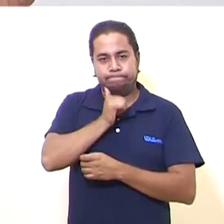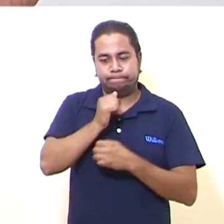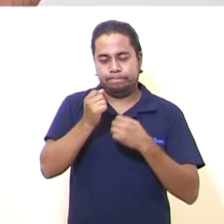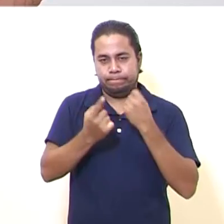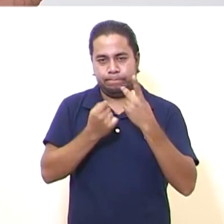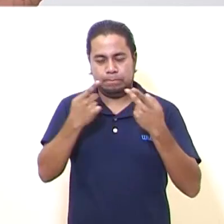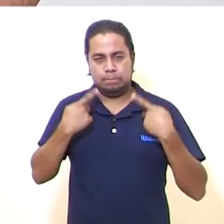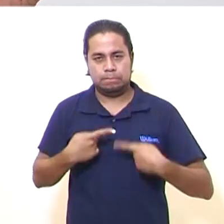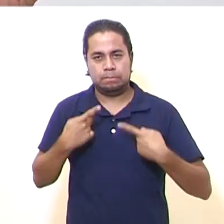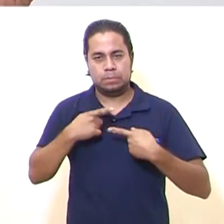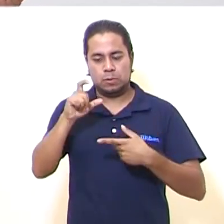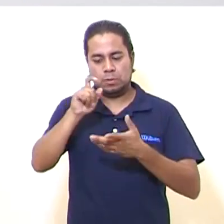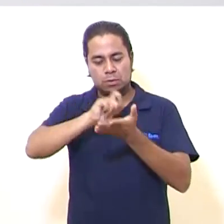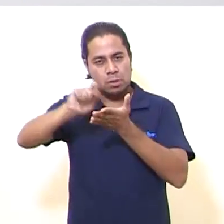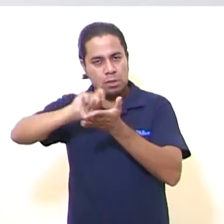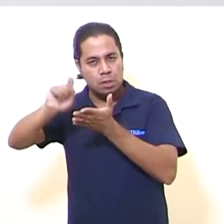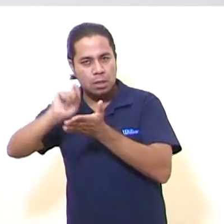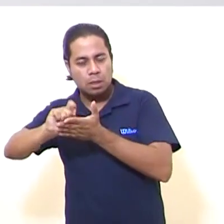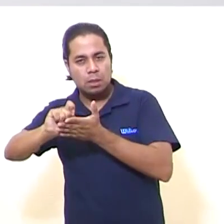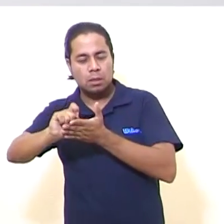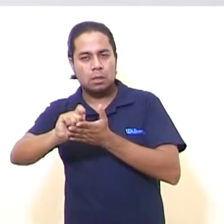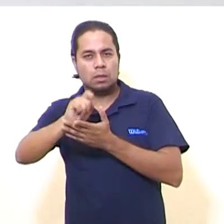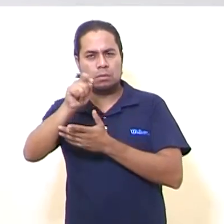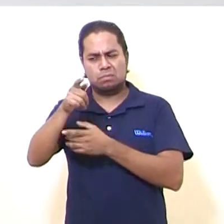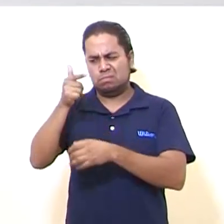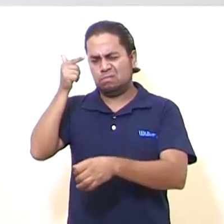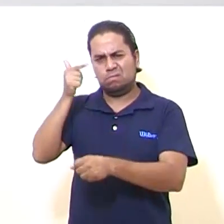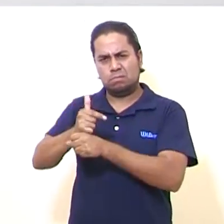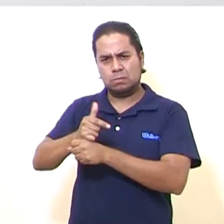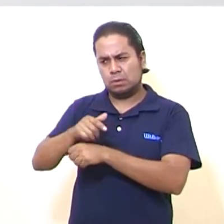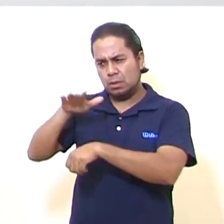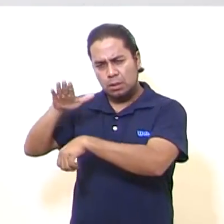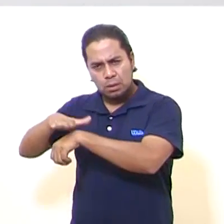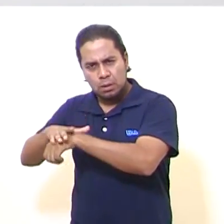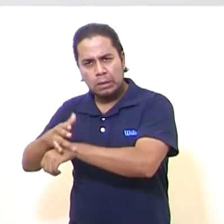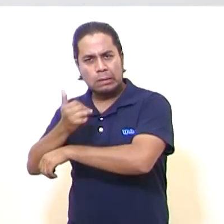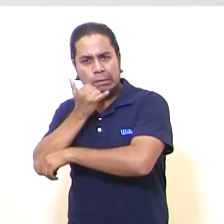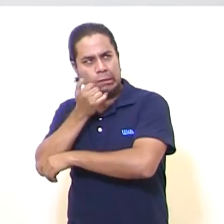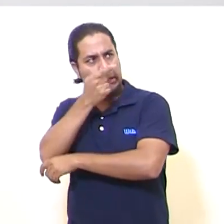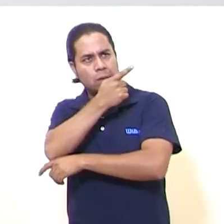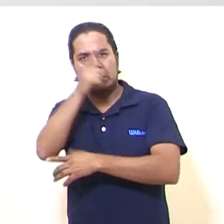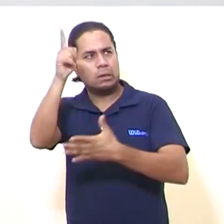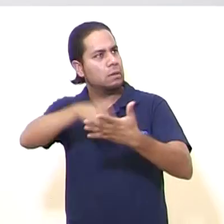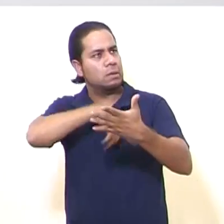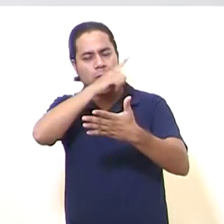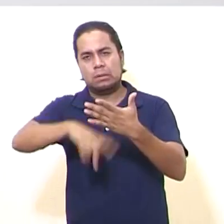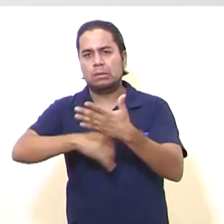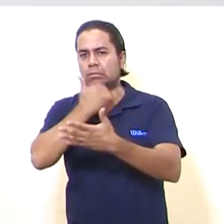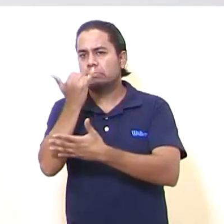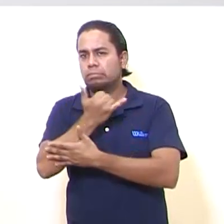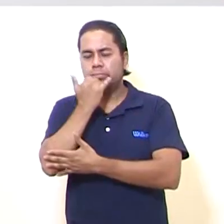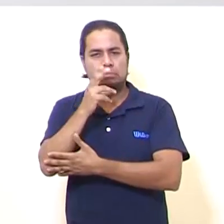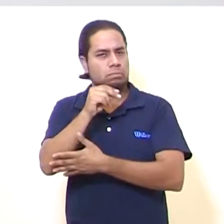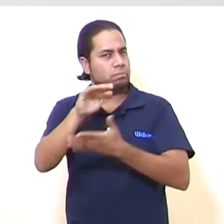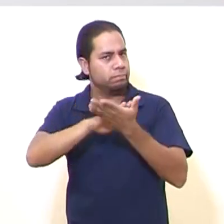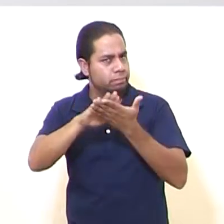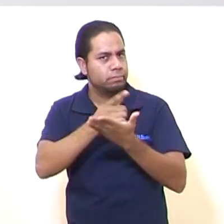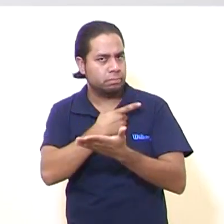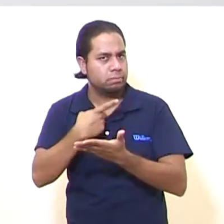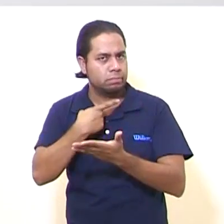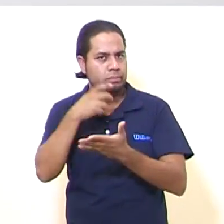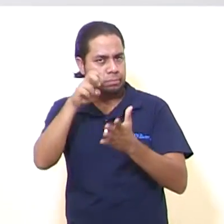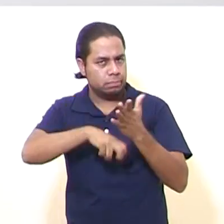personas al momento de escribir. Cuando veas a alguien que lo hace, dile que ese es un error que no tiene que cometer. El segundo